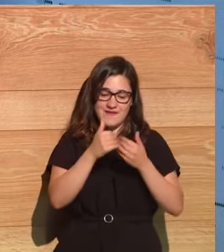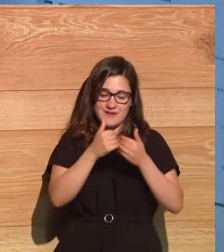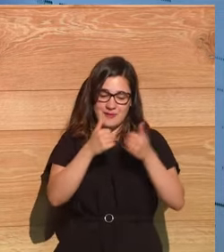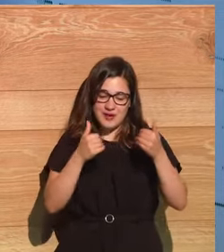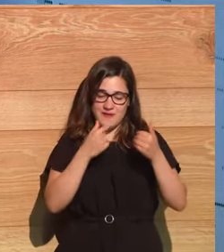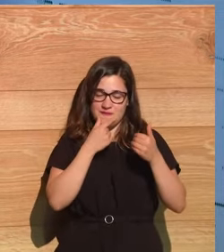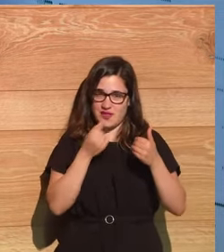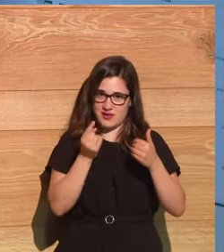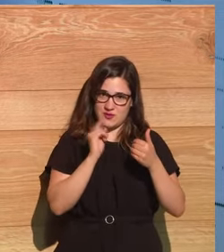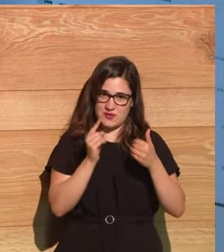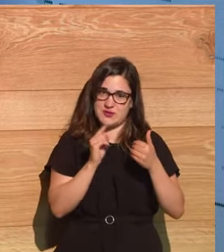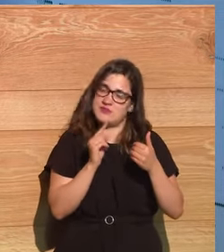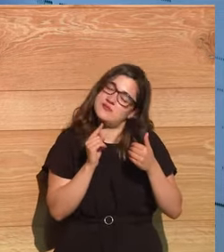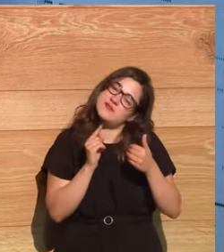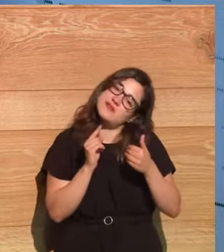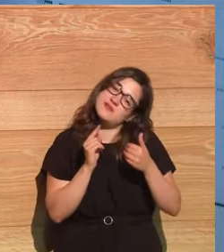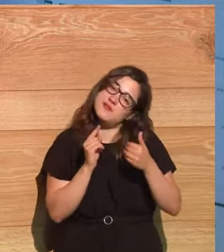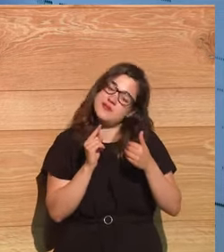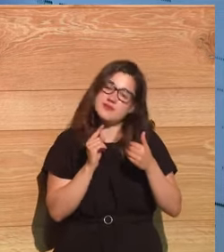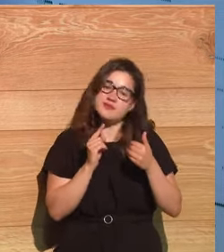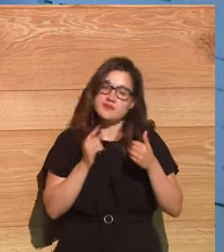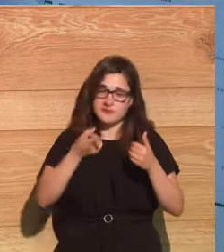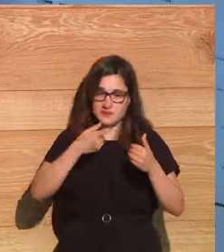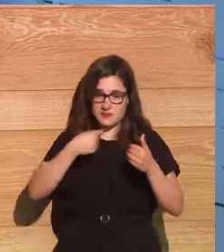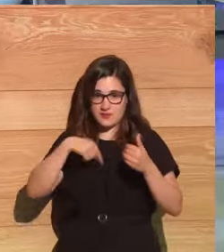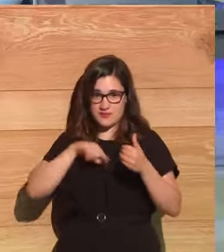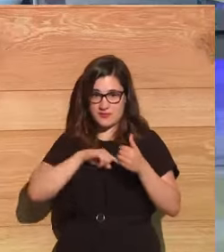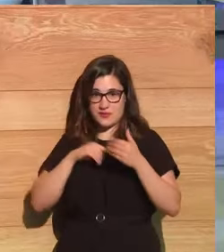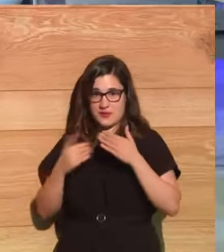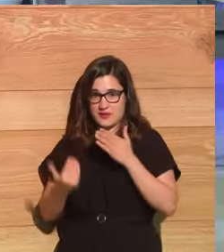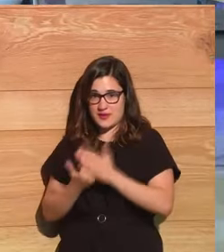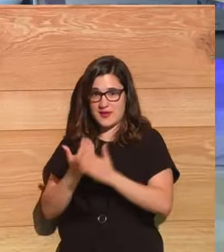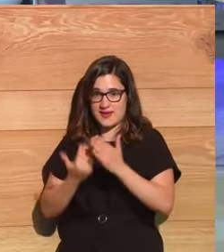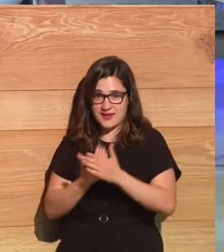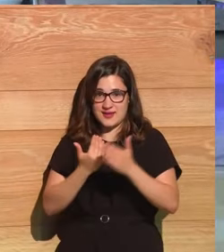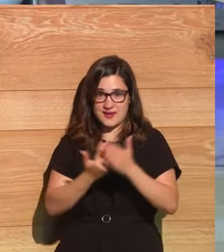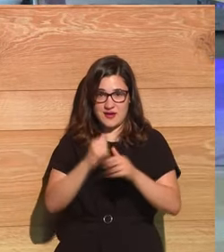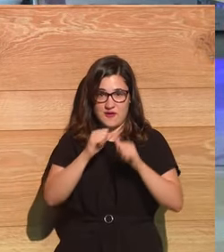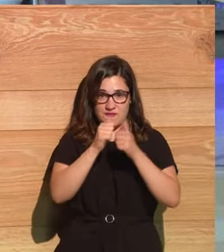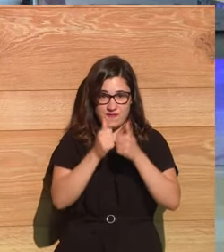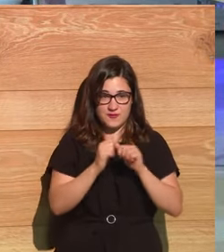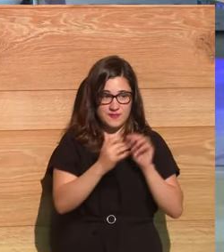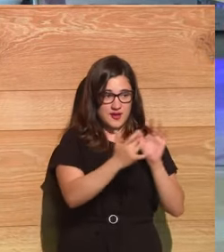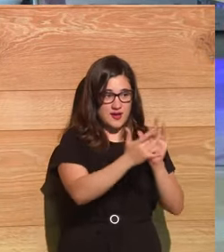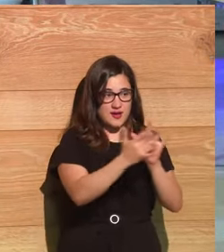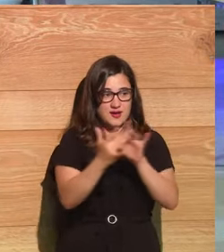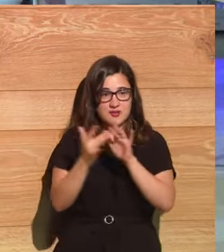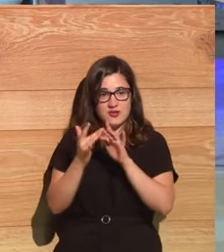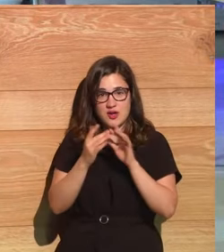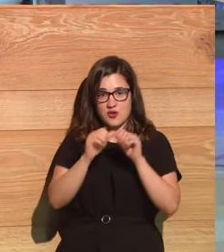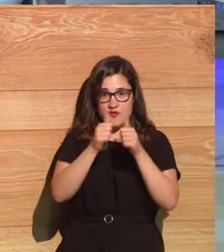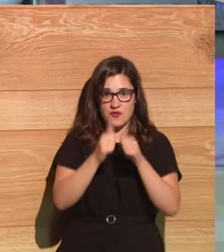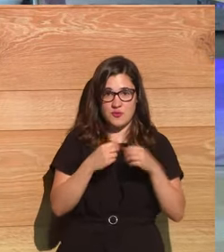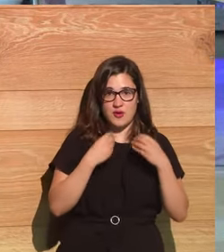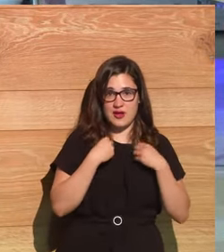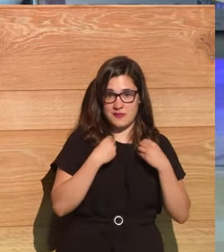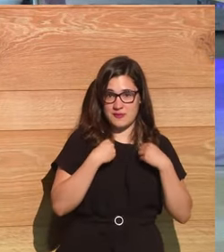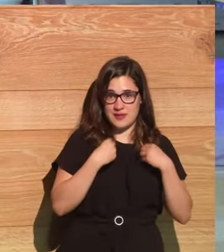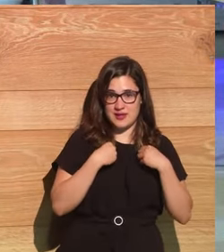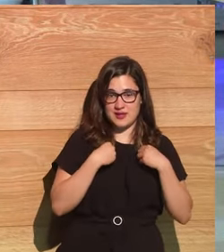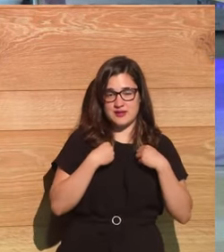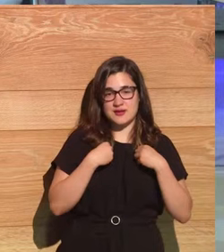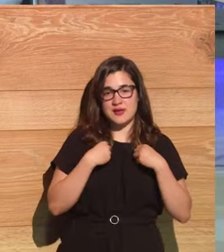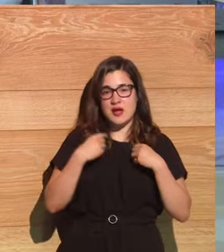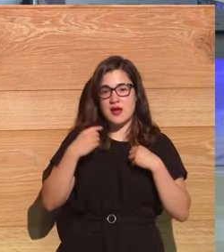separarlas, que nuestra civilización, nuestro día a día, la manera en que tenemos de relacionarnos y de vivir, no se mantendría sin